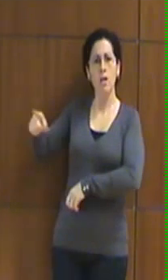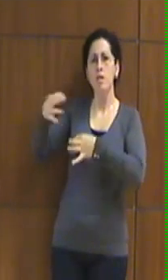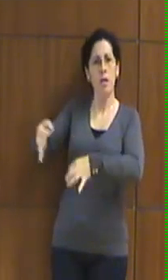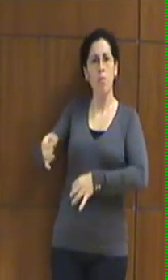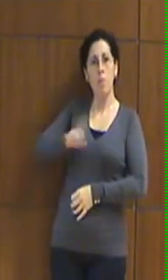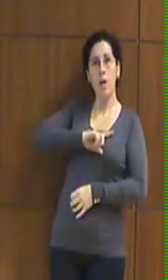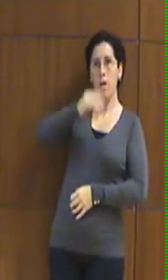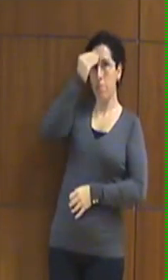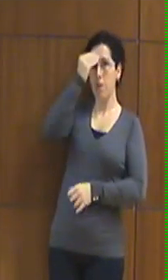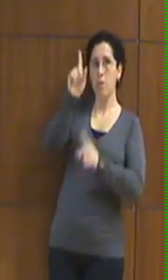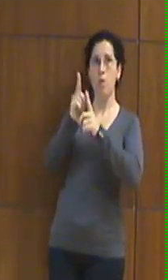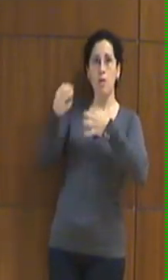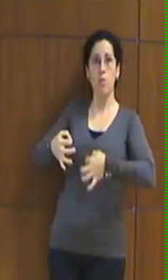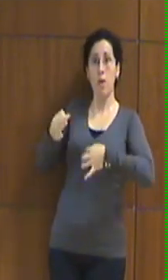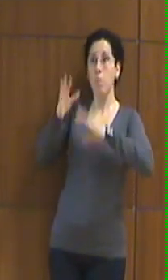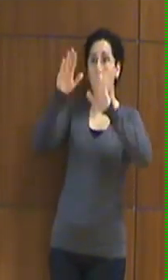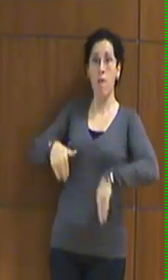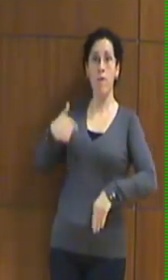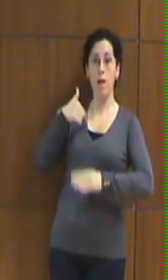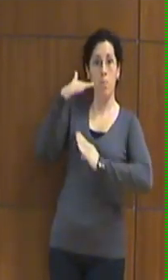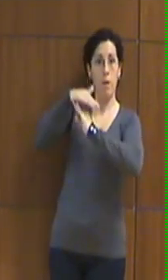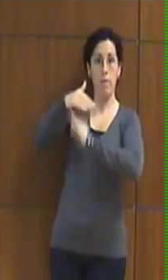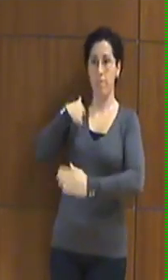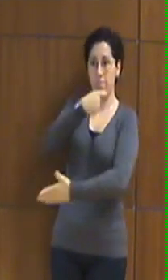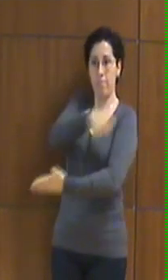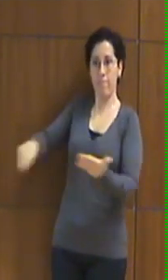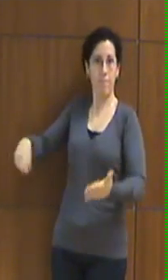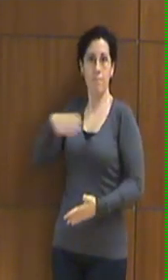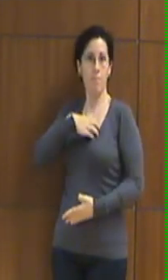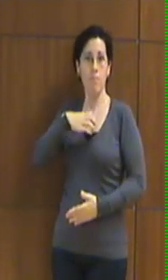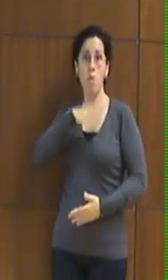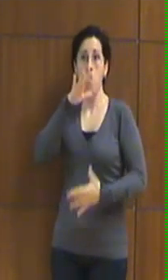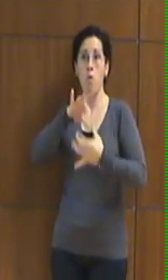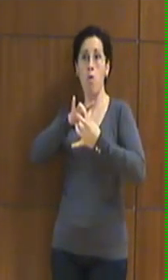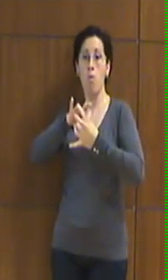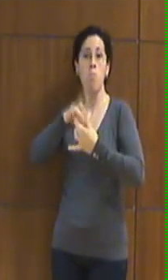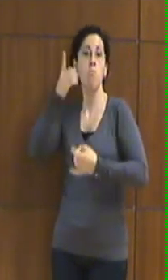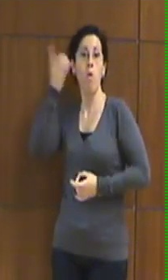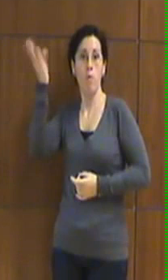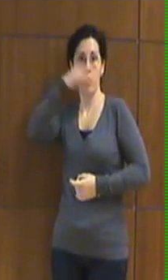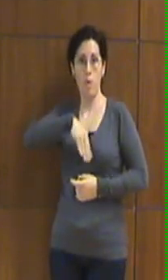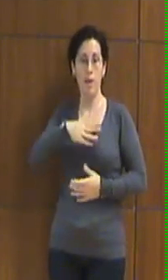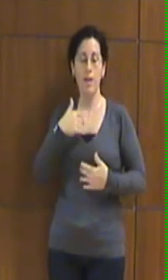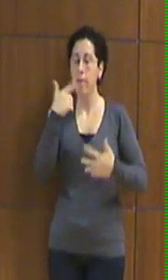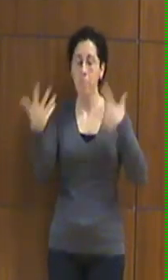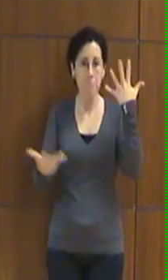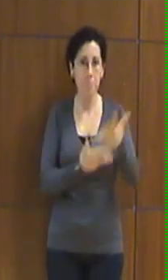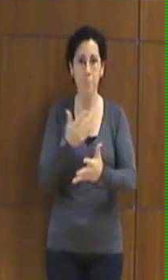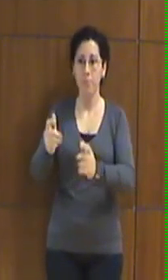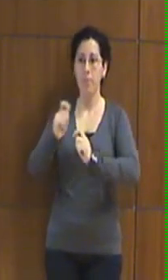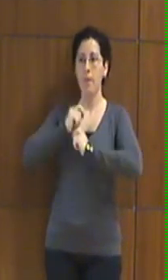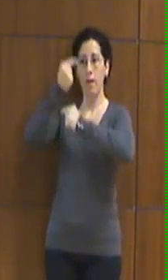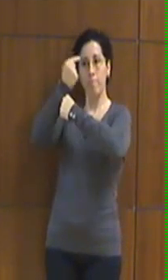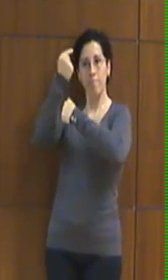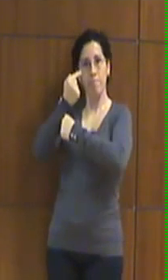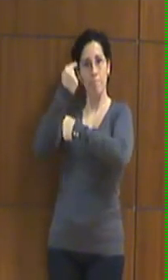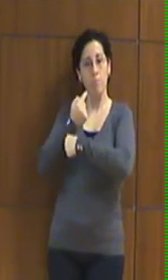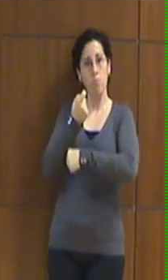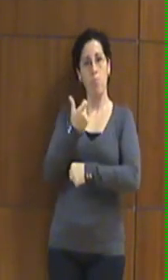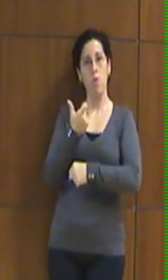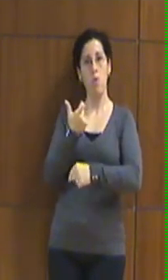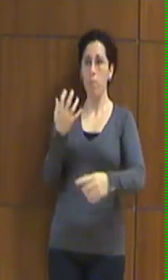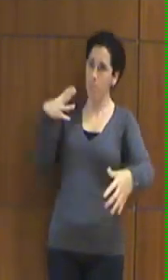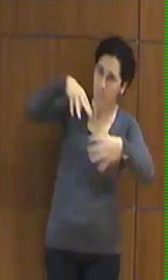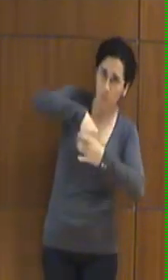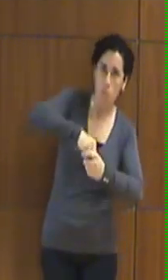yo de momento no pude pagar, ¿no? Nos están obligando a entrar en un mundo tecnológico, parece ser, y